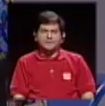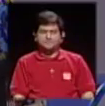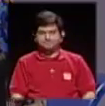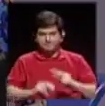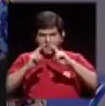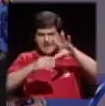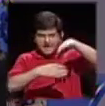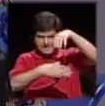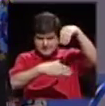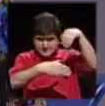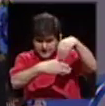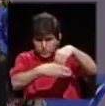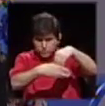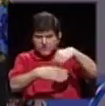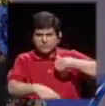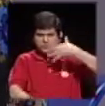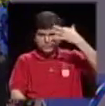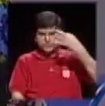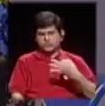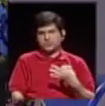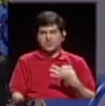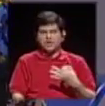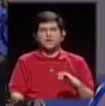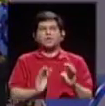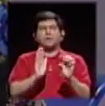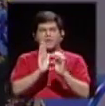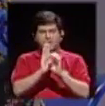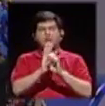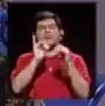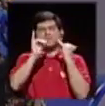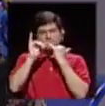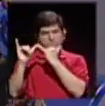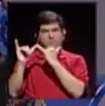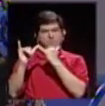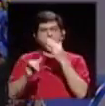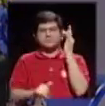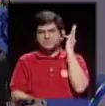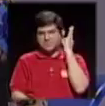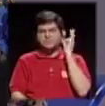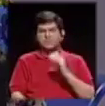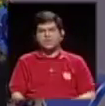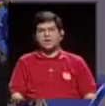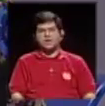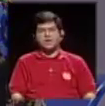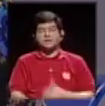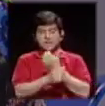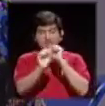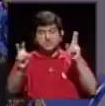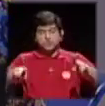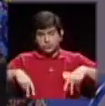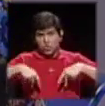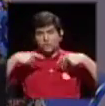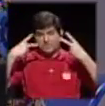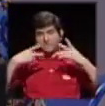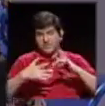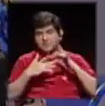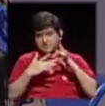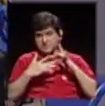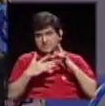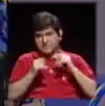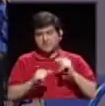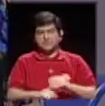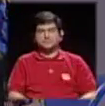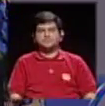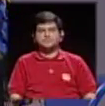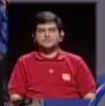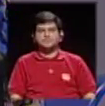contextualizando, yo creo que hay ejemplos de denuncia de las mujeres sobrevivientes, sobre todo, ¿verdad?